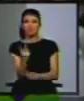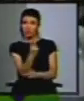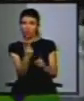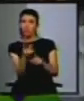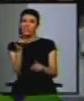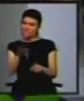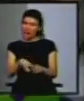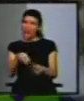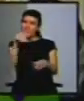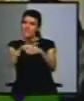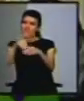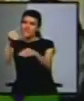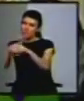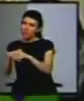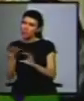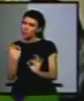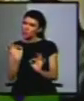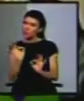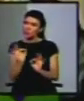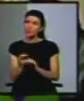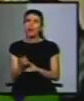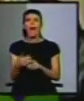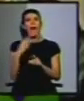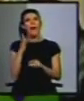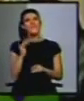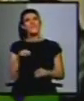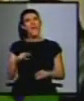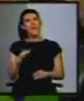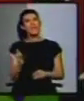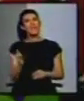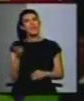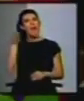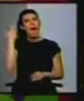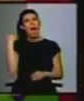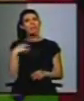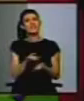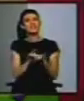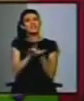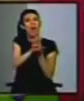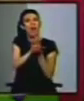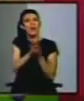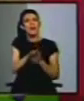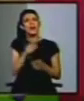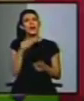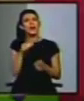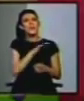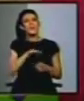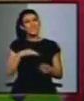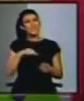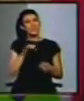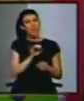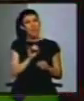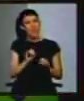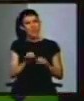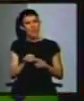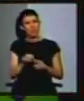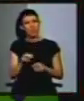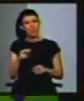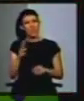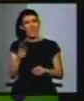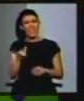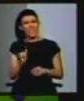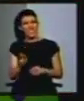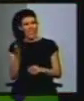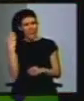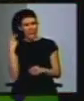y vitales. Bianchi lo demostró cuando definió la destitución del entonces ministro de Educación, Harald Beyer. Ahora tanto Nueva Mayoría como